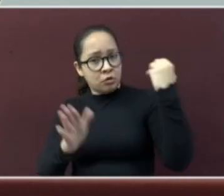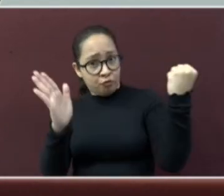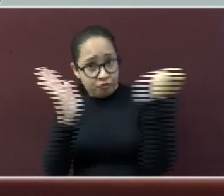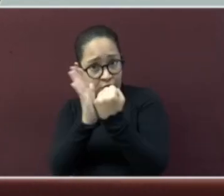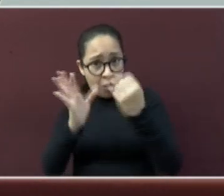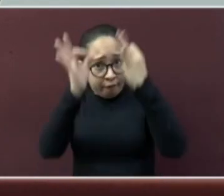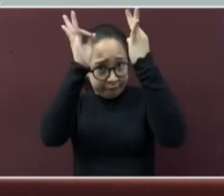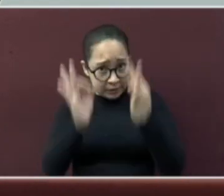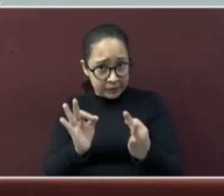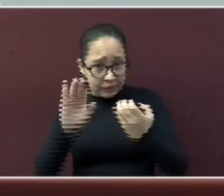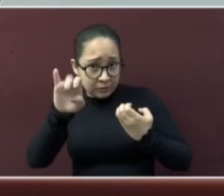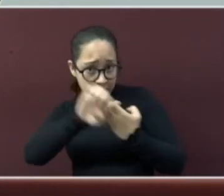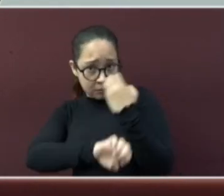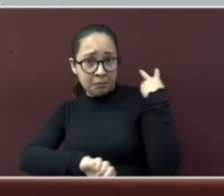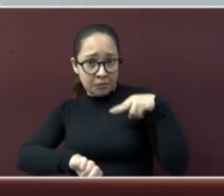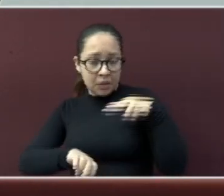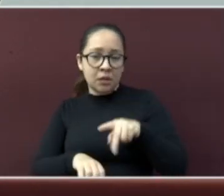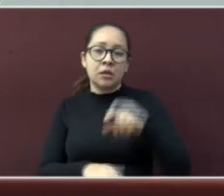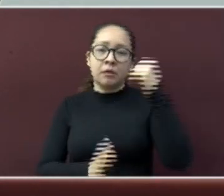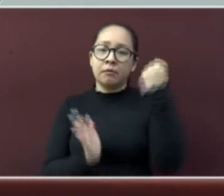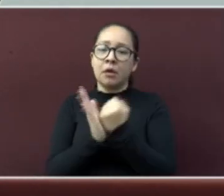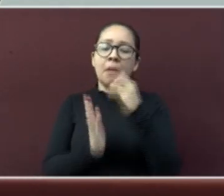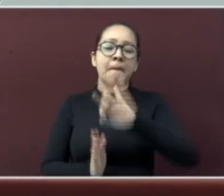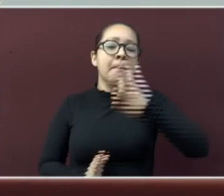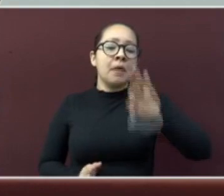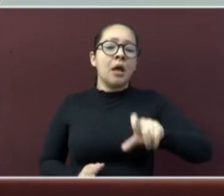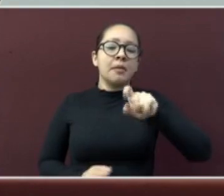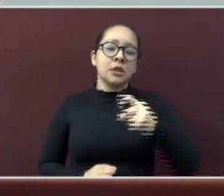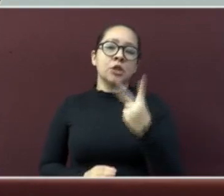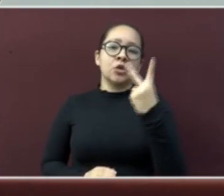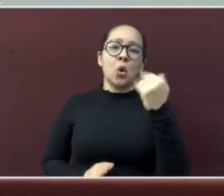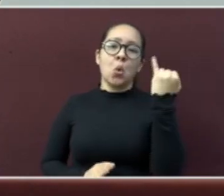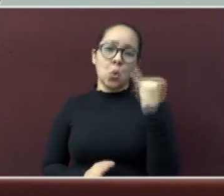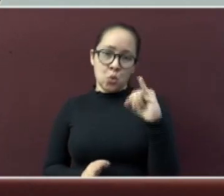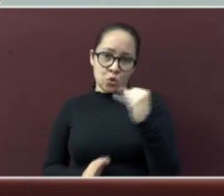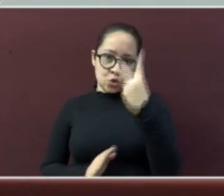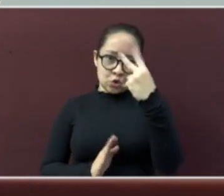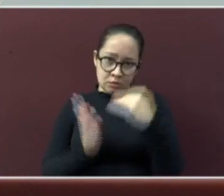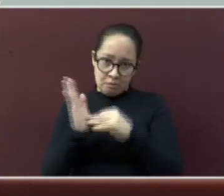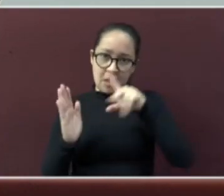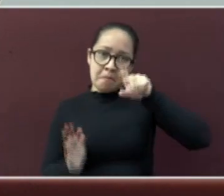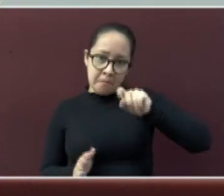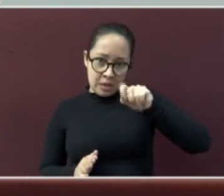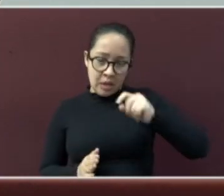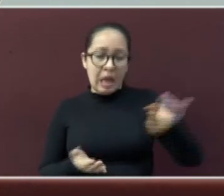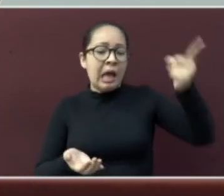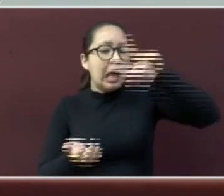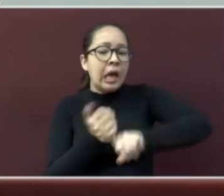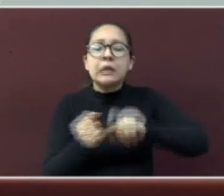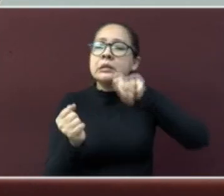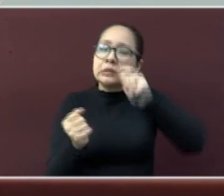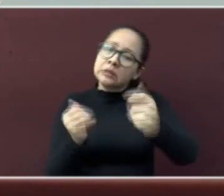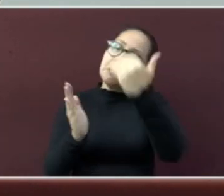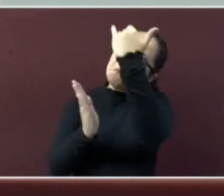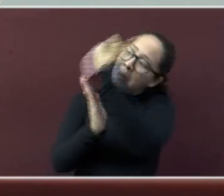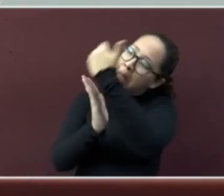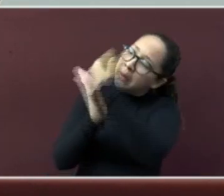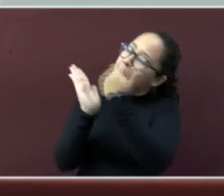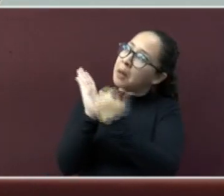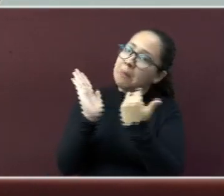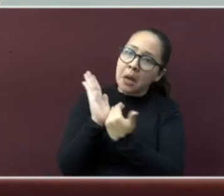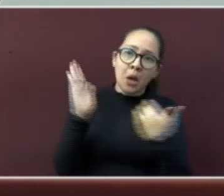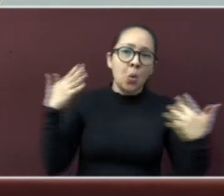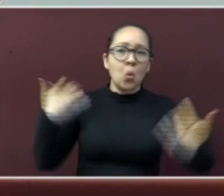con fecha de 22 de junio de este año 2020 cuyo contenido es